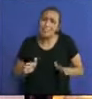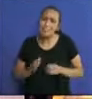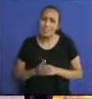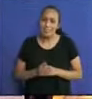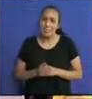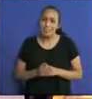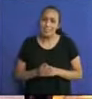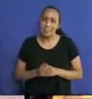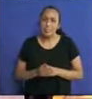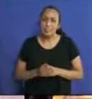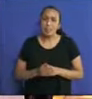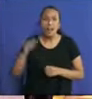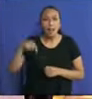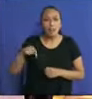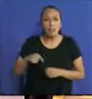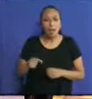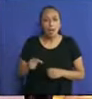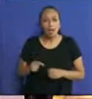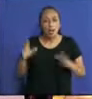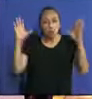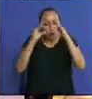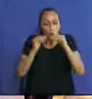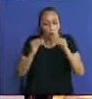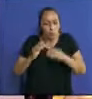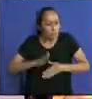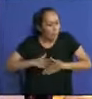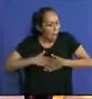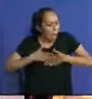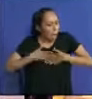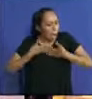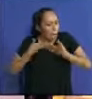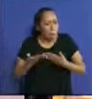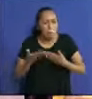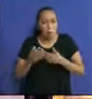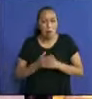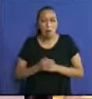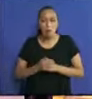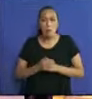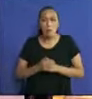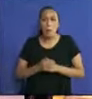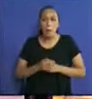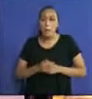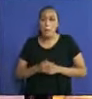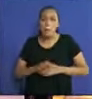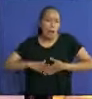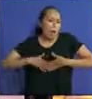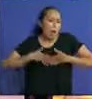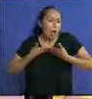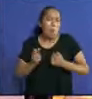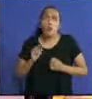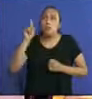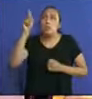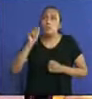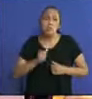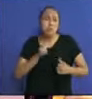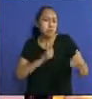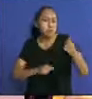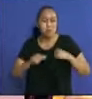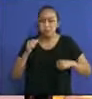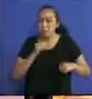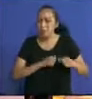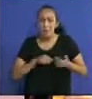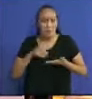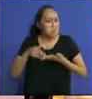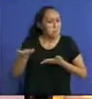invada un único temor: herir el amor de Dios, herirlo despreciando a los